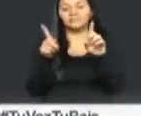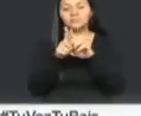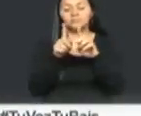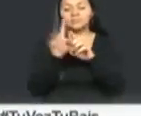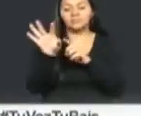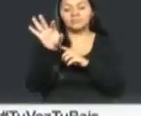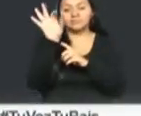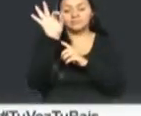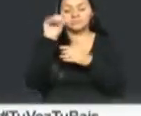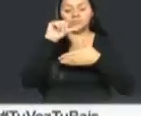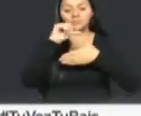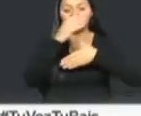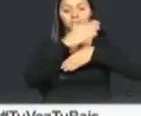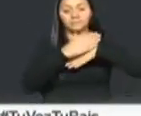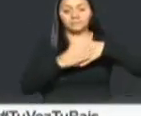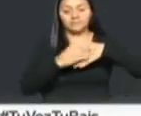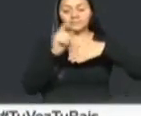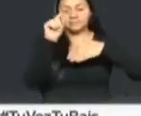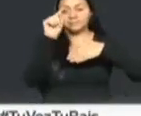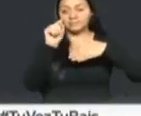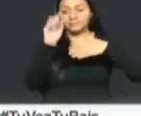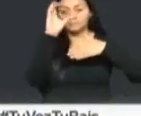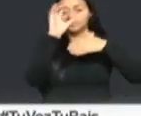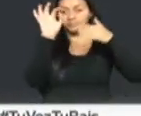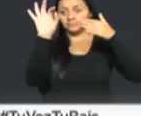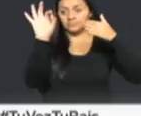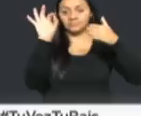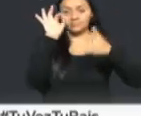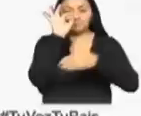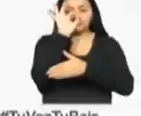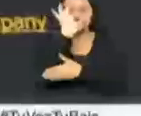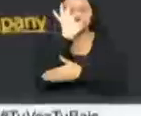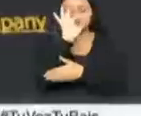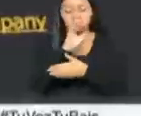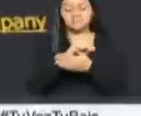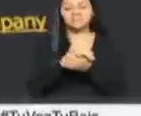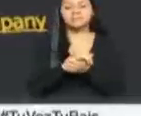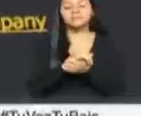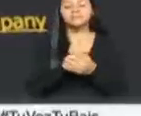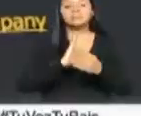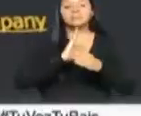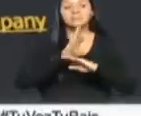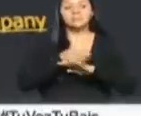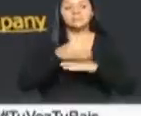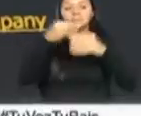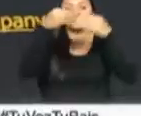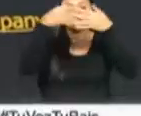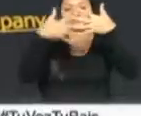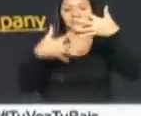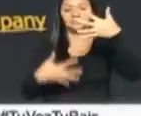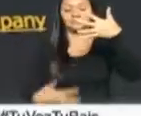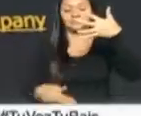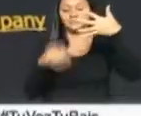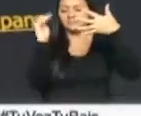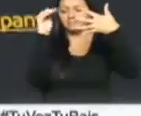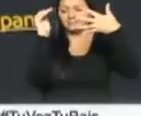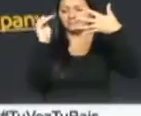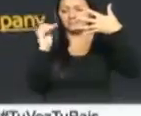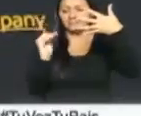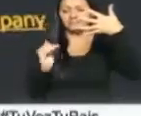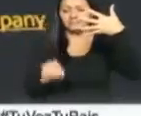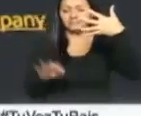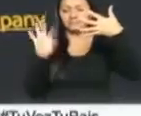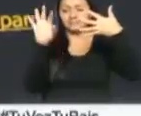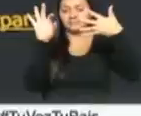seleccione Sudamérica en el menú de regiones ubicado al lado izquierdo. Inmediatamente se desplegará una lista con todas las